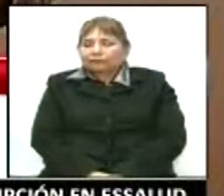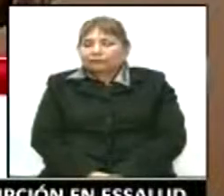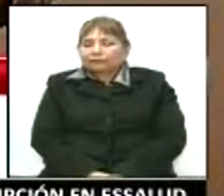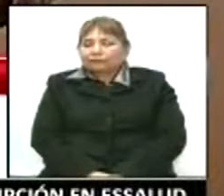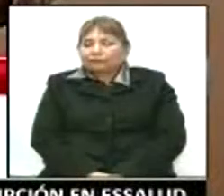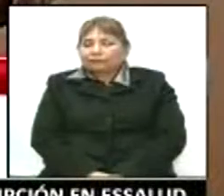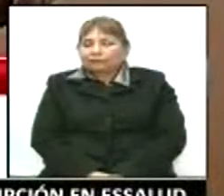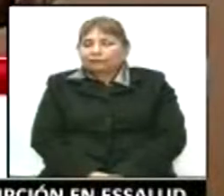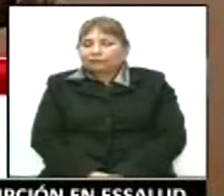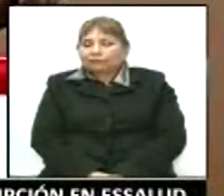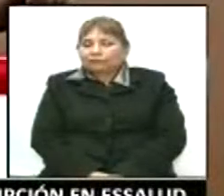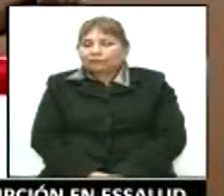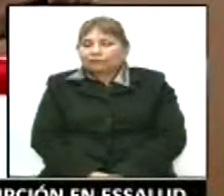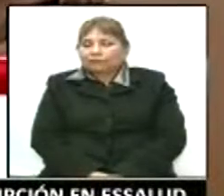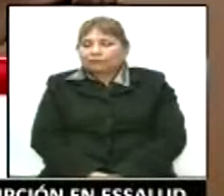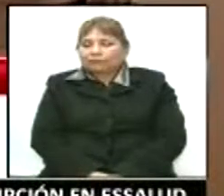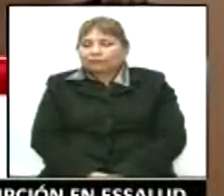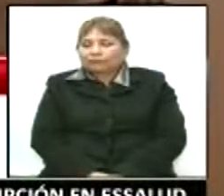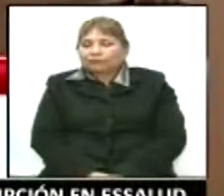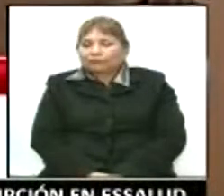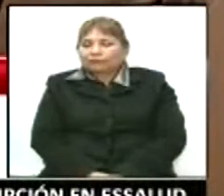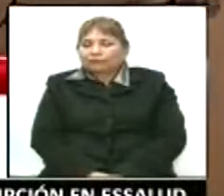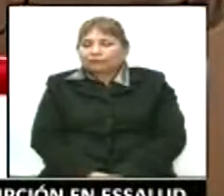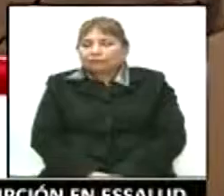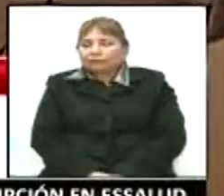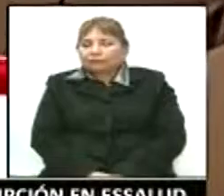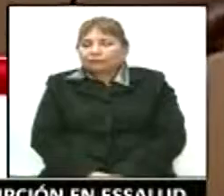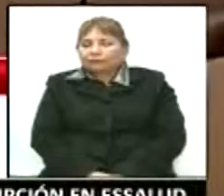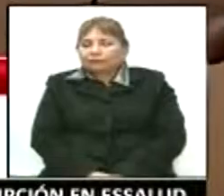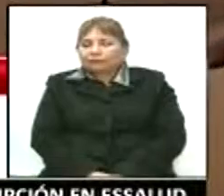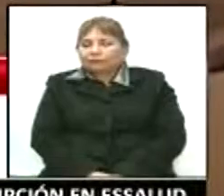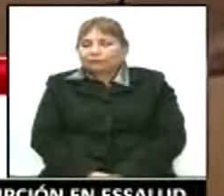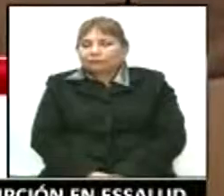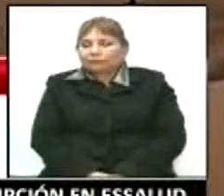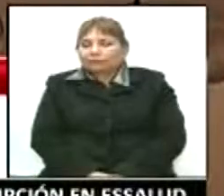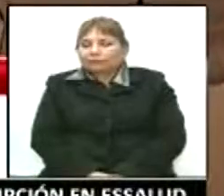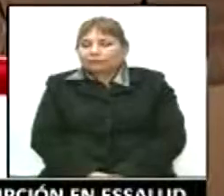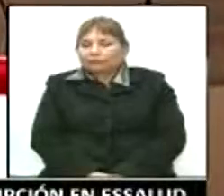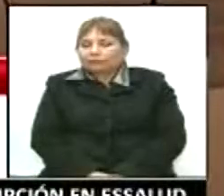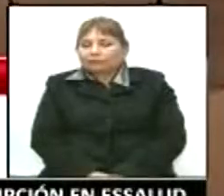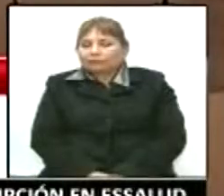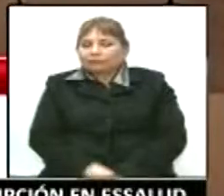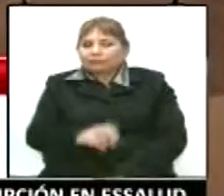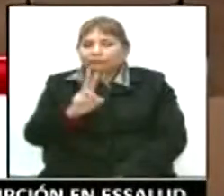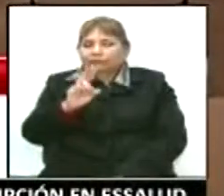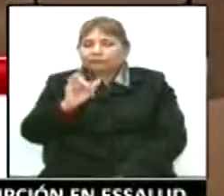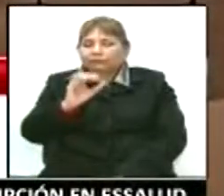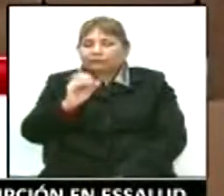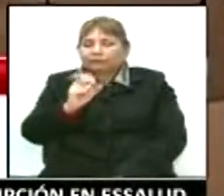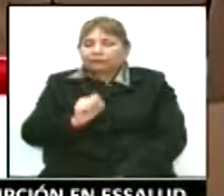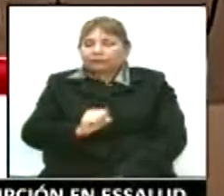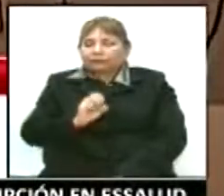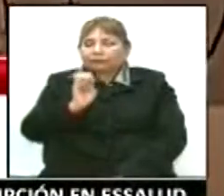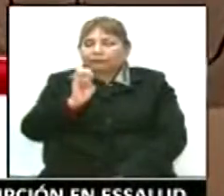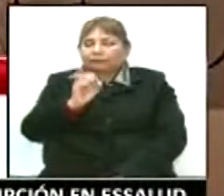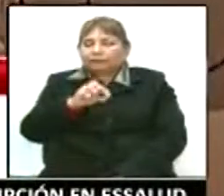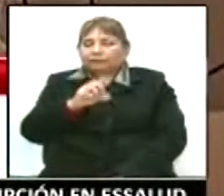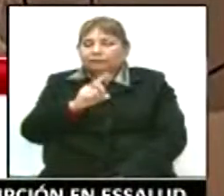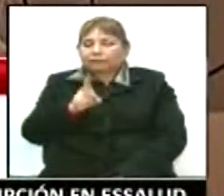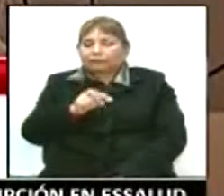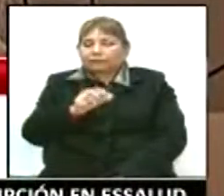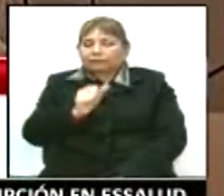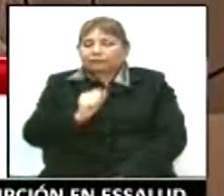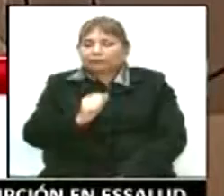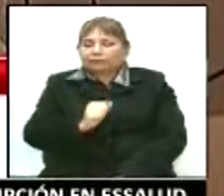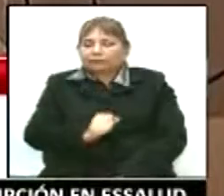Ya, los que están a favor, por favor, levanten la mano. Congresista Gilbert Violeta, congresista Marisol Espinosa,